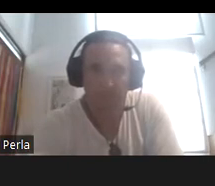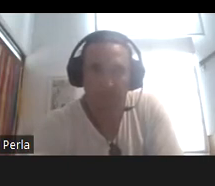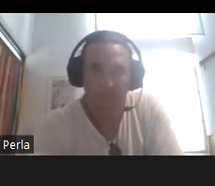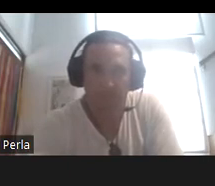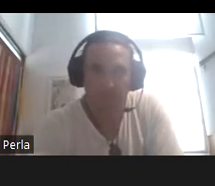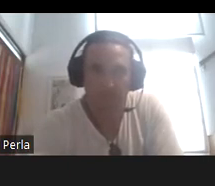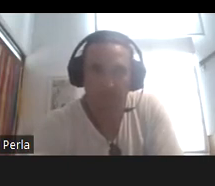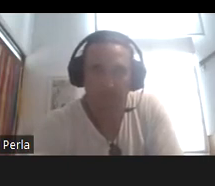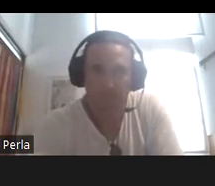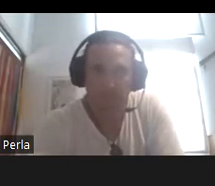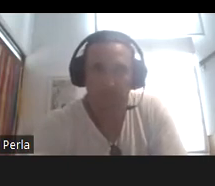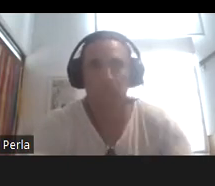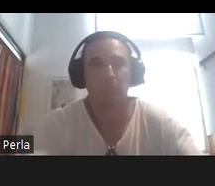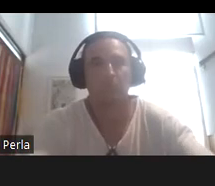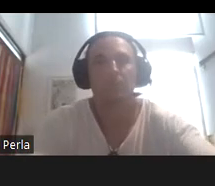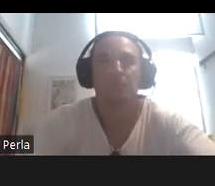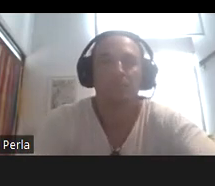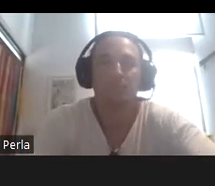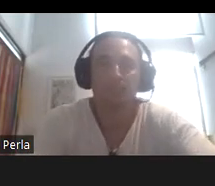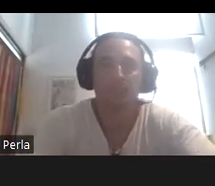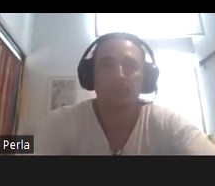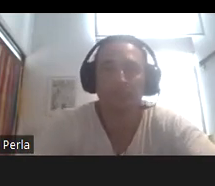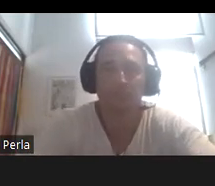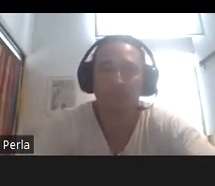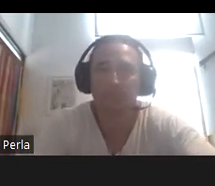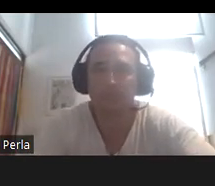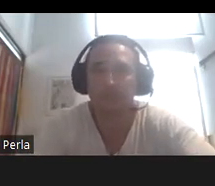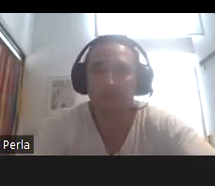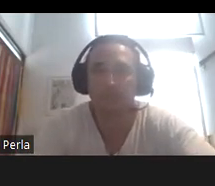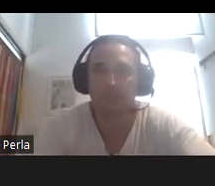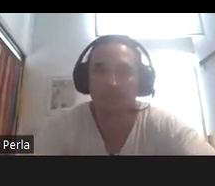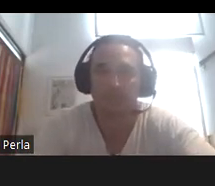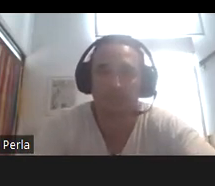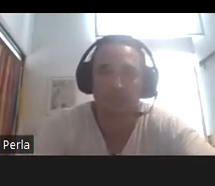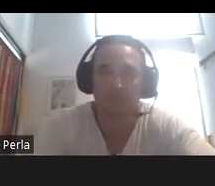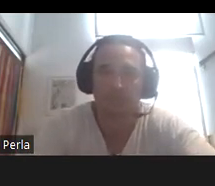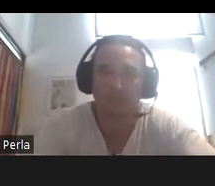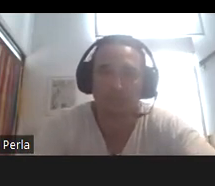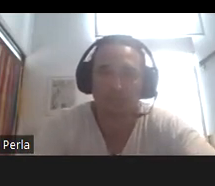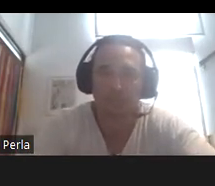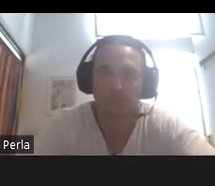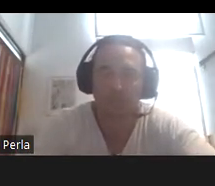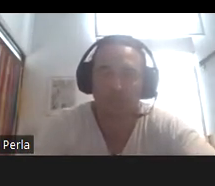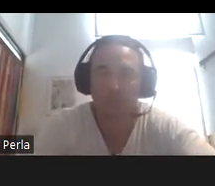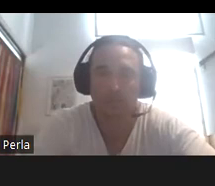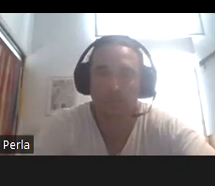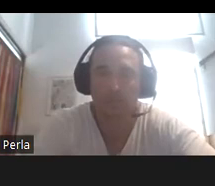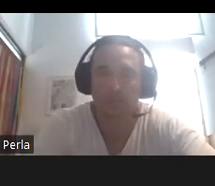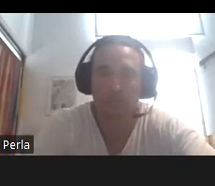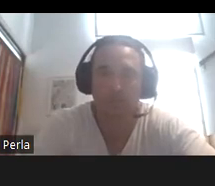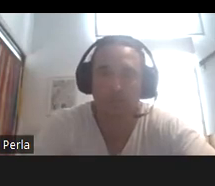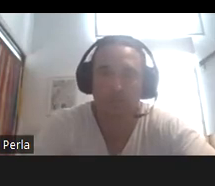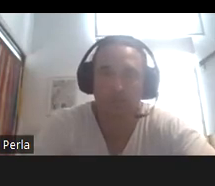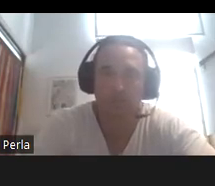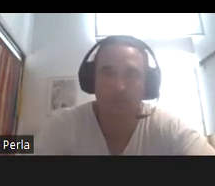cambiando el mercado. El mercado cambia tanto de negocios y tanto de la parte del consumo. Luego de la pandemia nos dimos cuenta